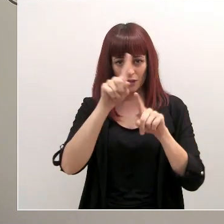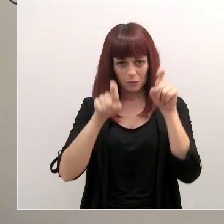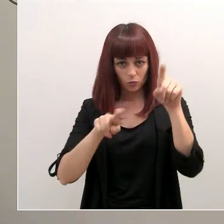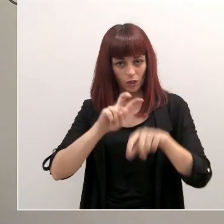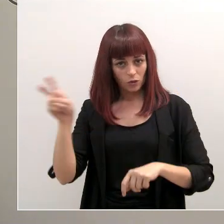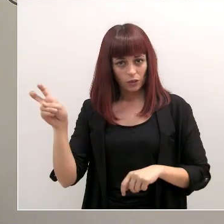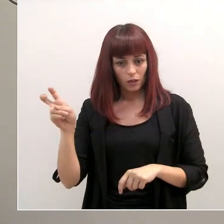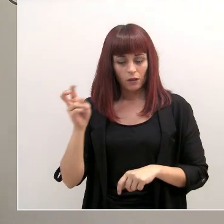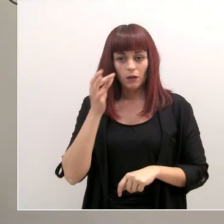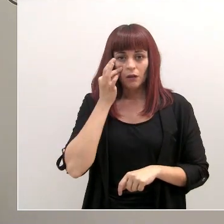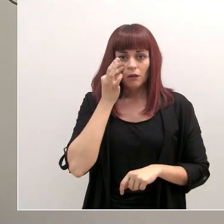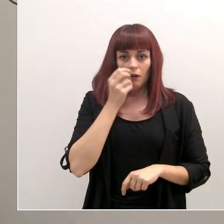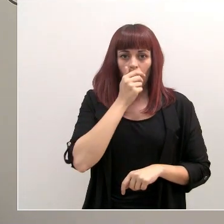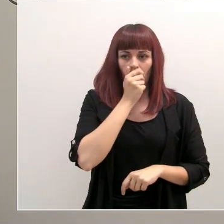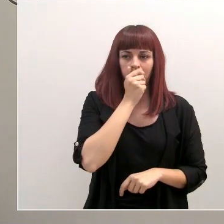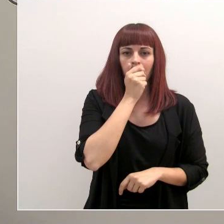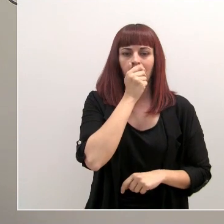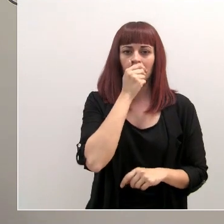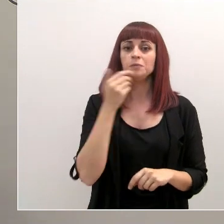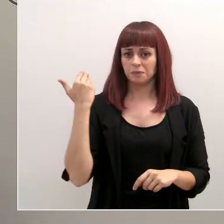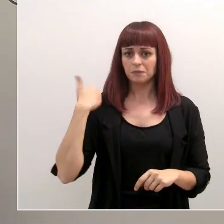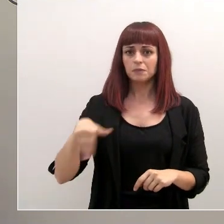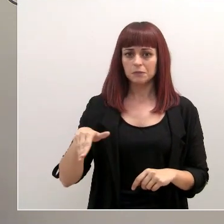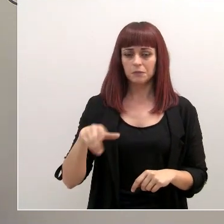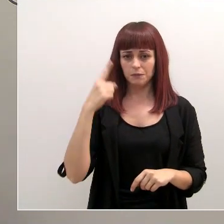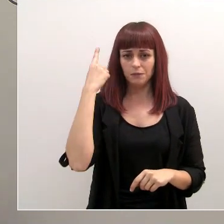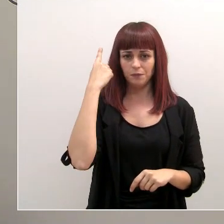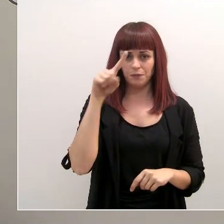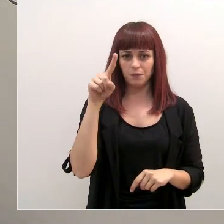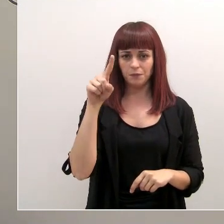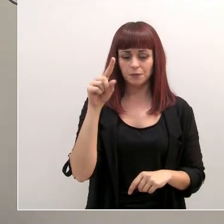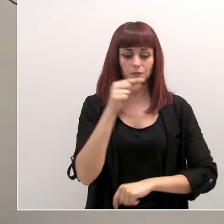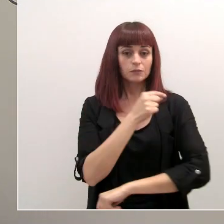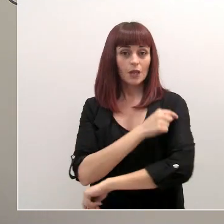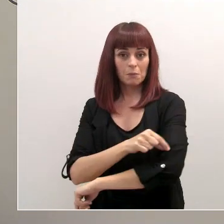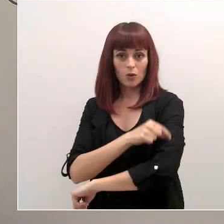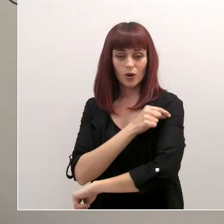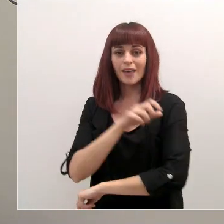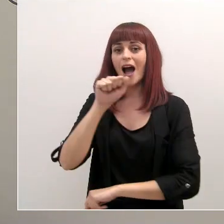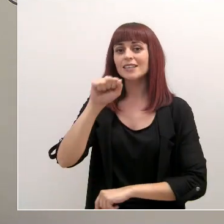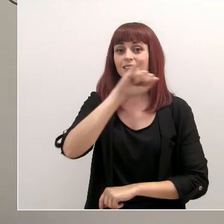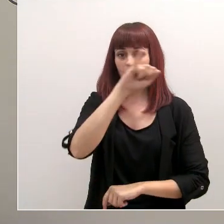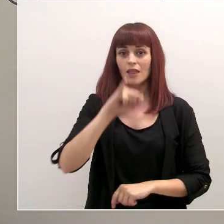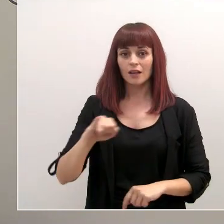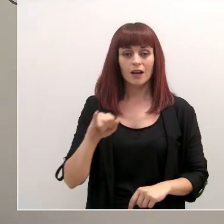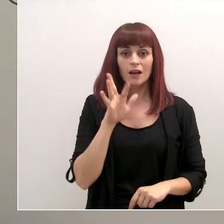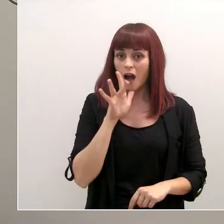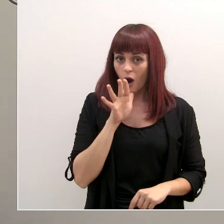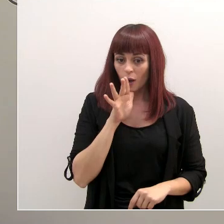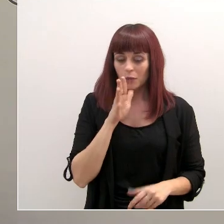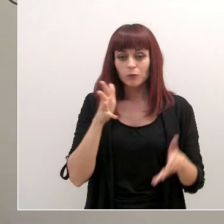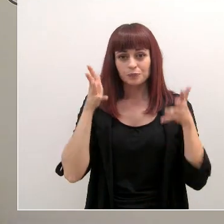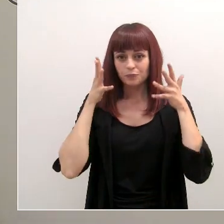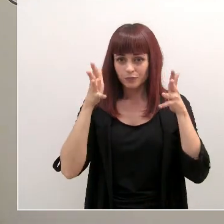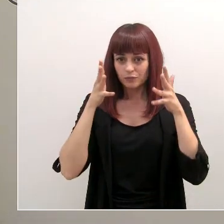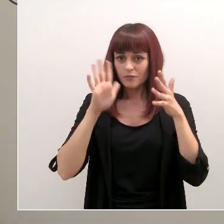pregunta, realmente estamos destinando determinadas, sabéis que hay una vacuna, que es la vacuna de AstraZeneca, que ahora mismo tiene la